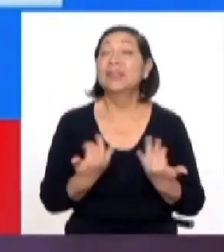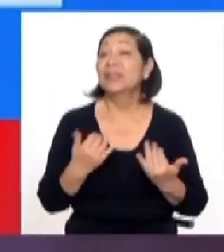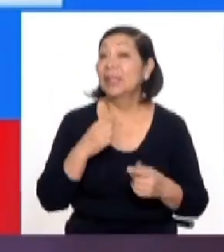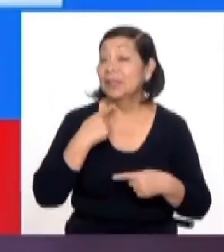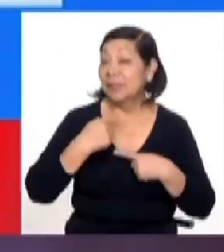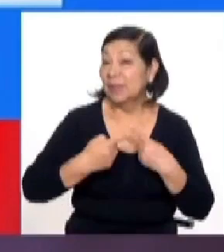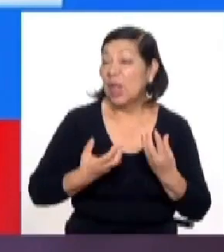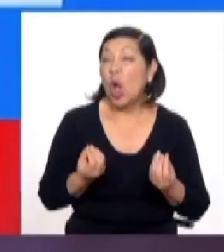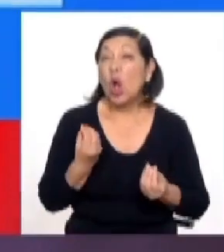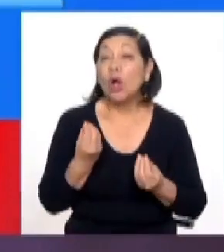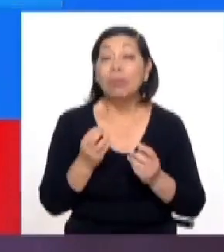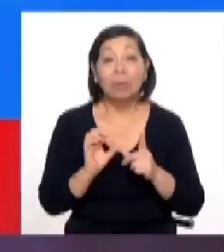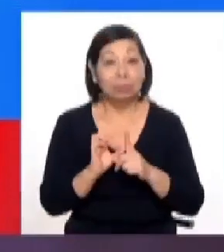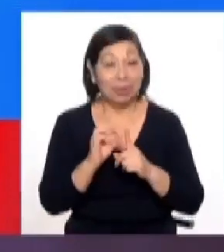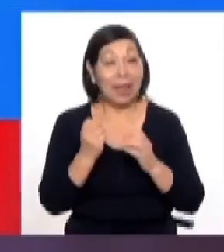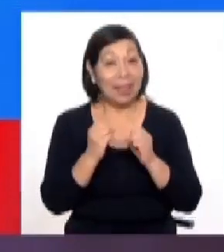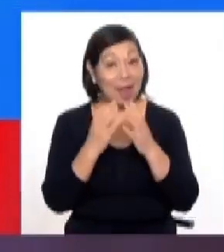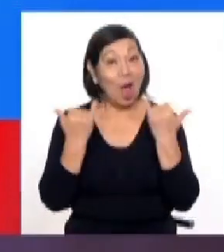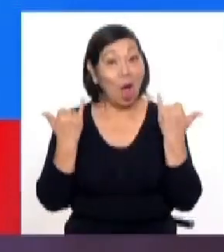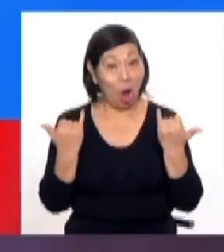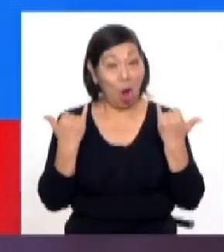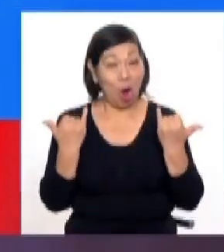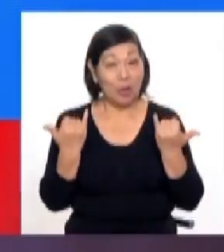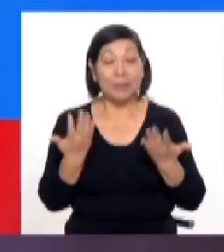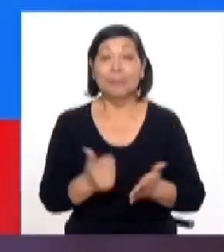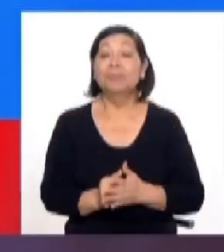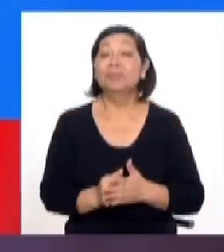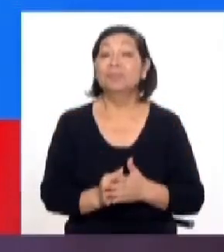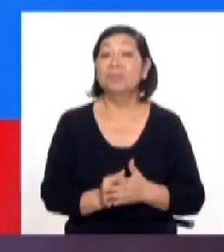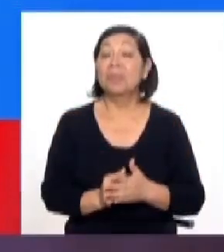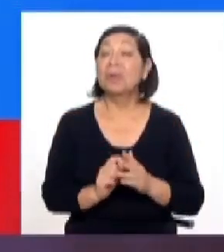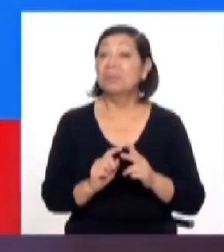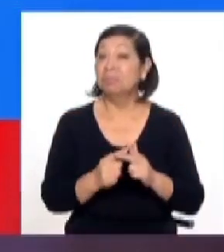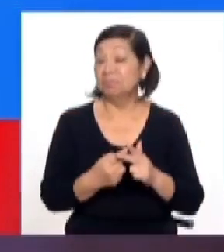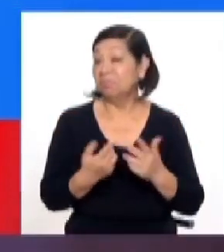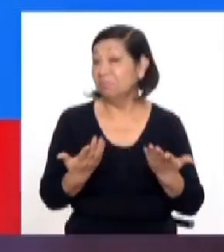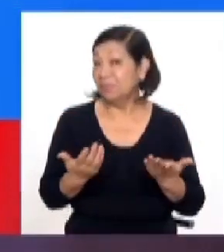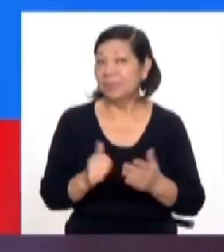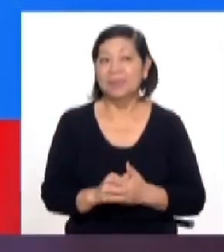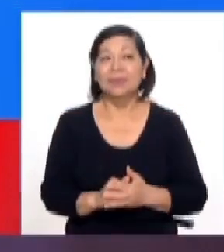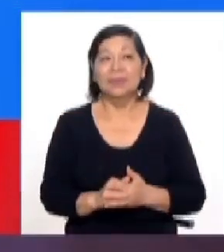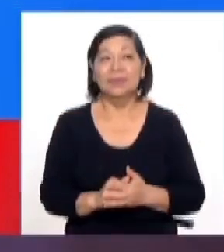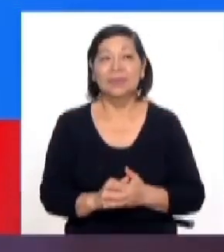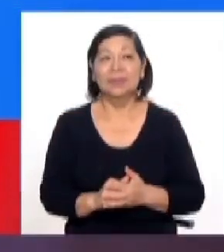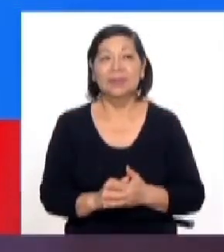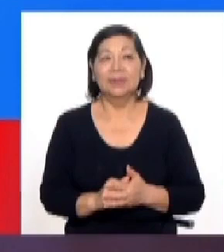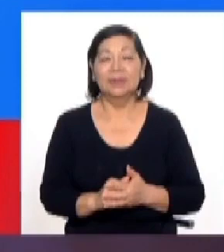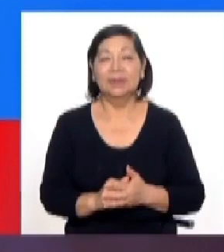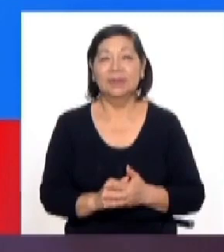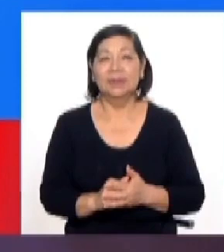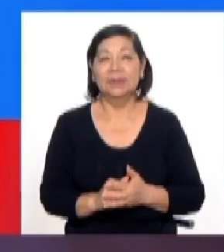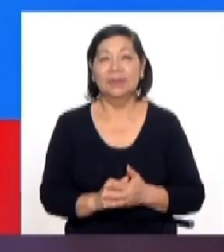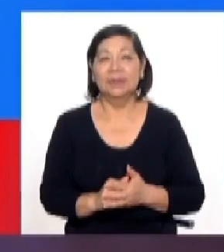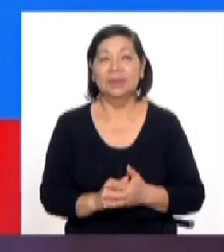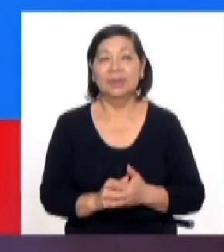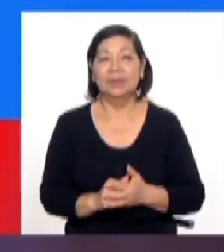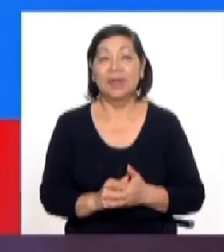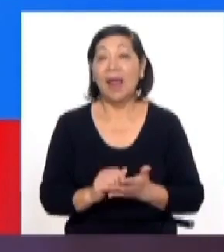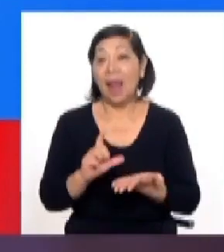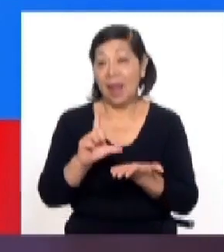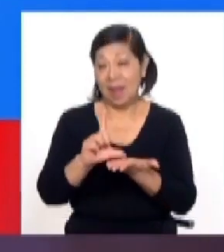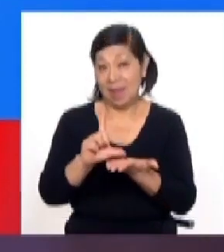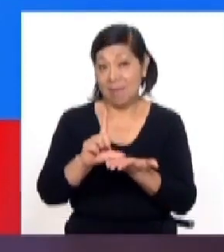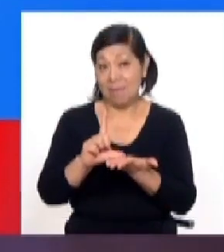comentarles las condiciones meteorológicas para el día de hoy y los siguientes días comenzamos pues con lo que es e la región el departamento de